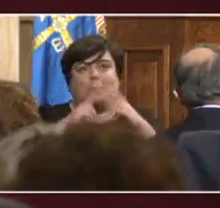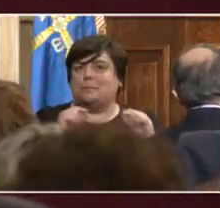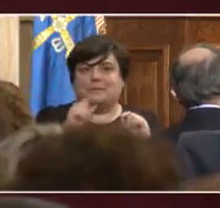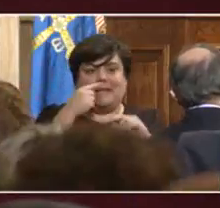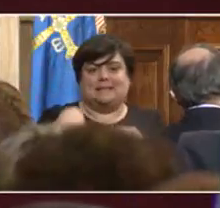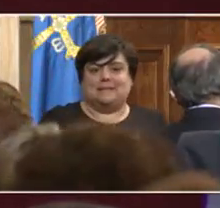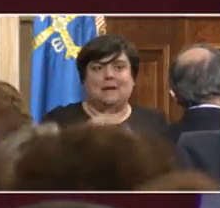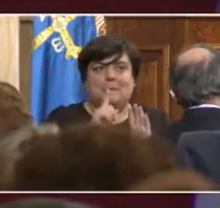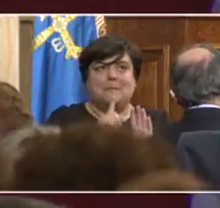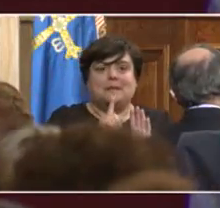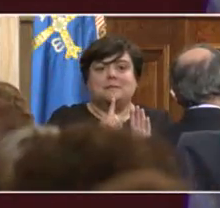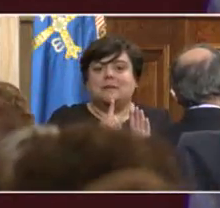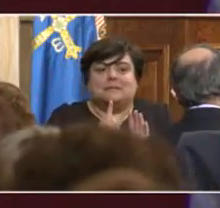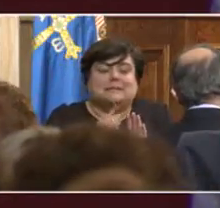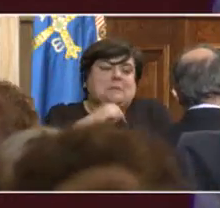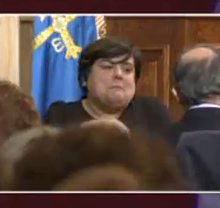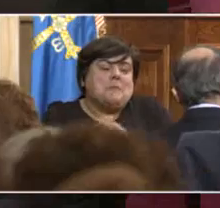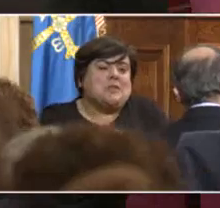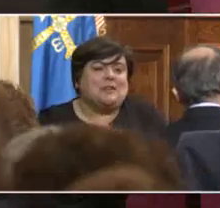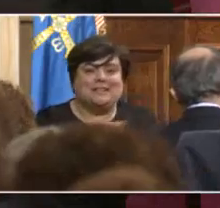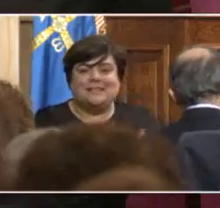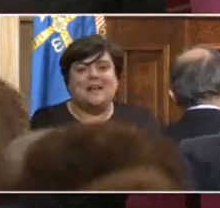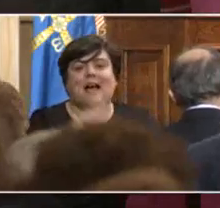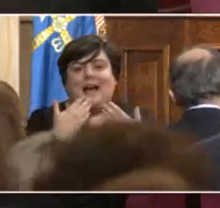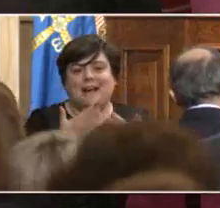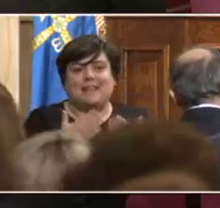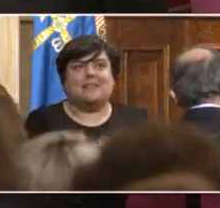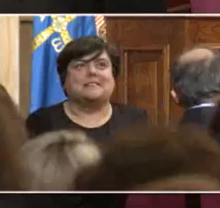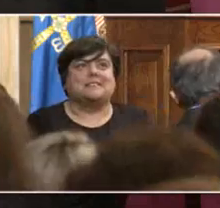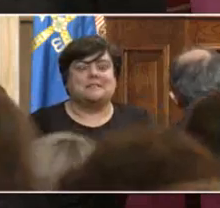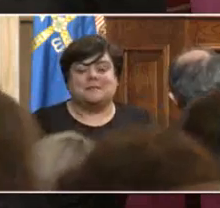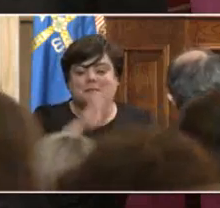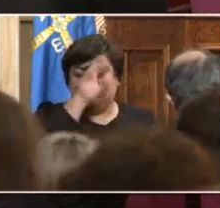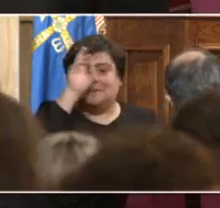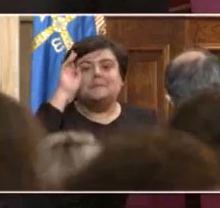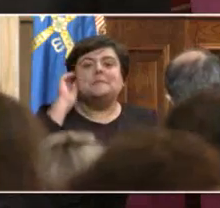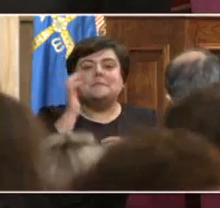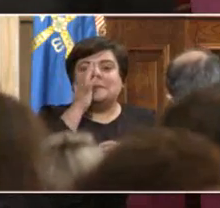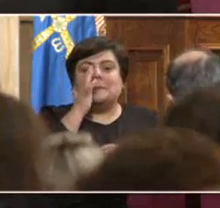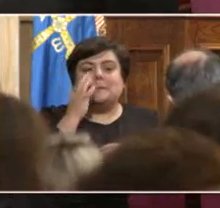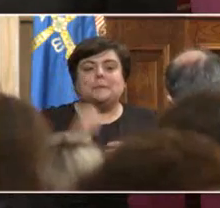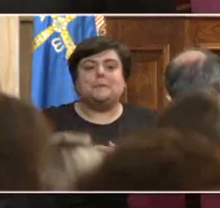esto además es muy emocionante, muy conmovedor. Gracias. Gracias.